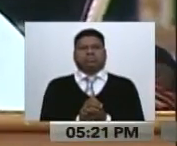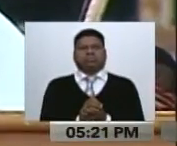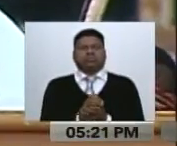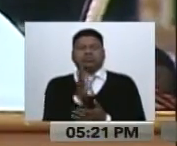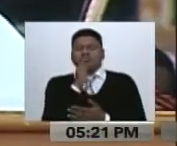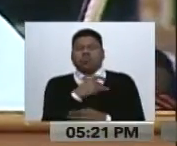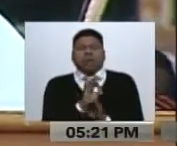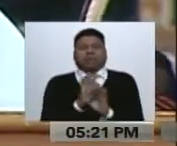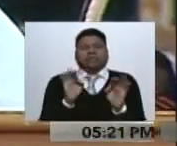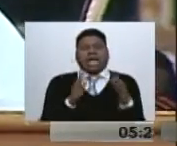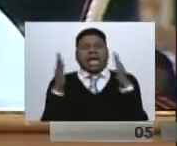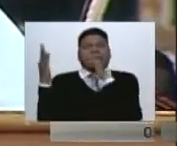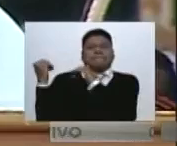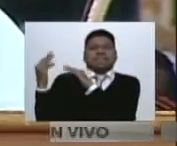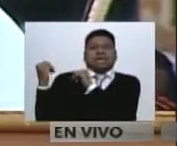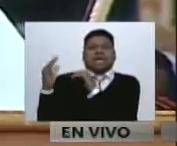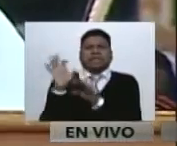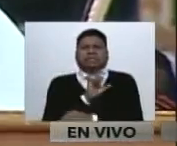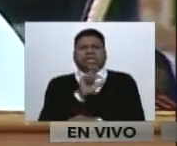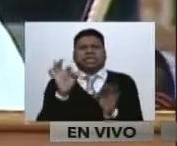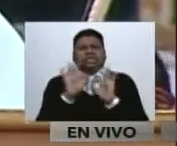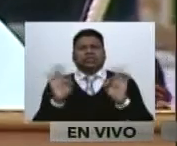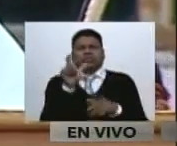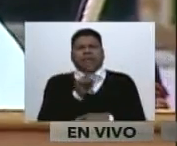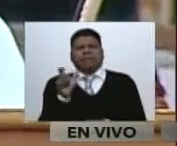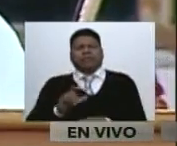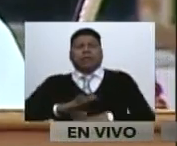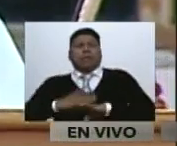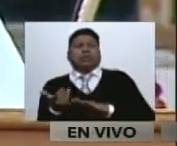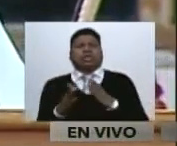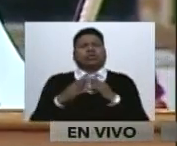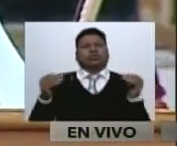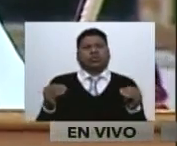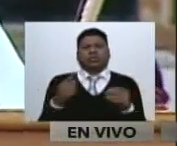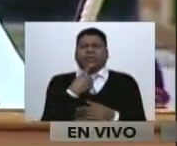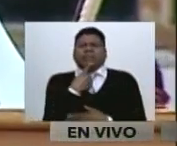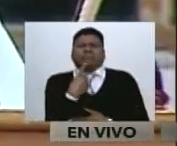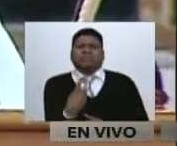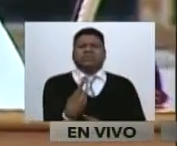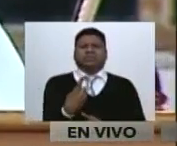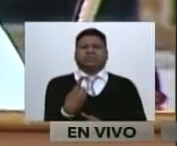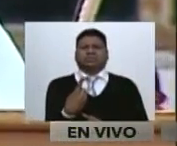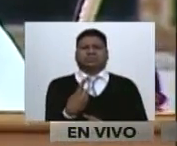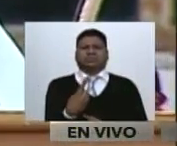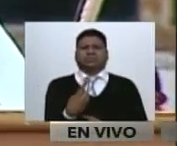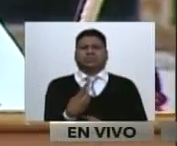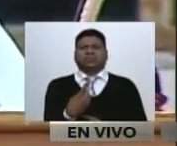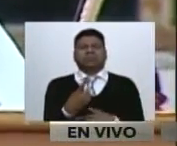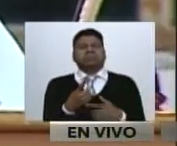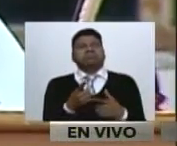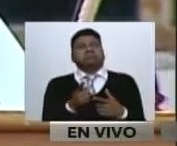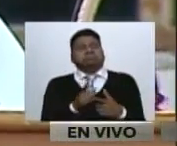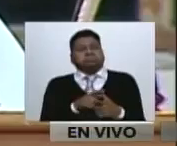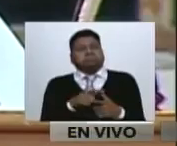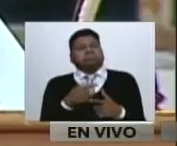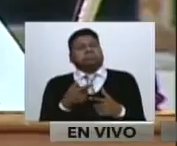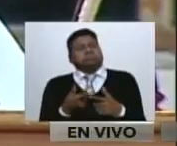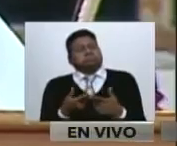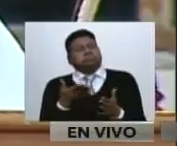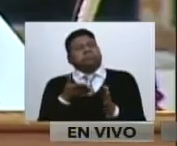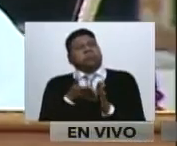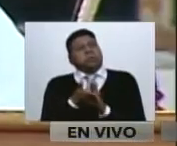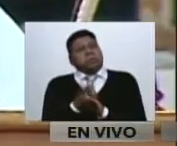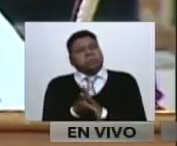más esperanza para nadie, porque ya todo estaba dicho. Entonces surgió